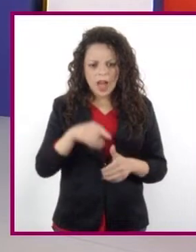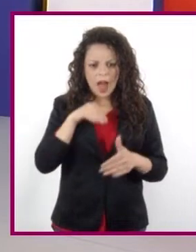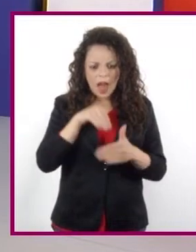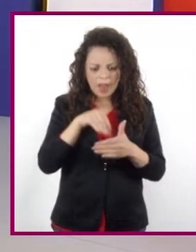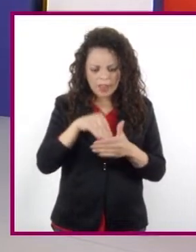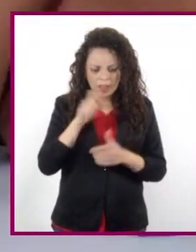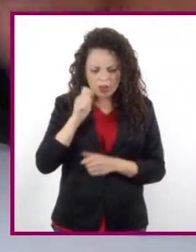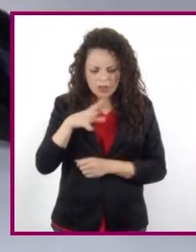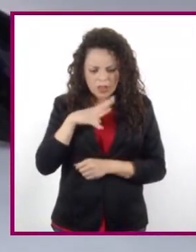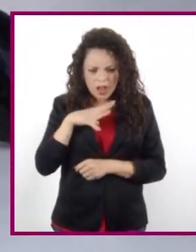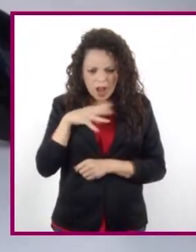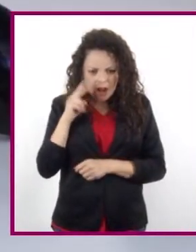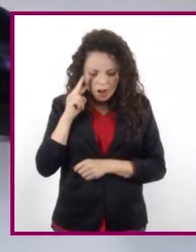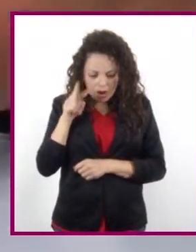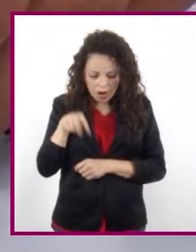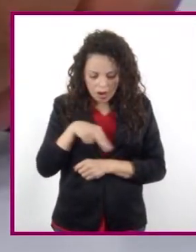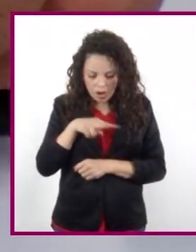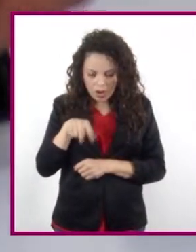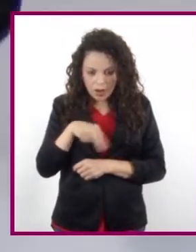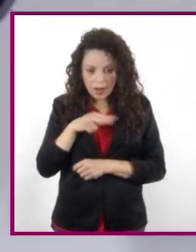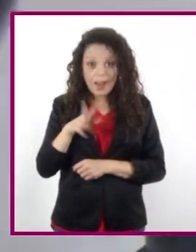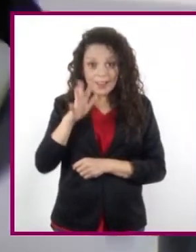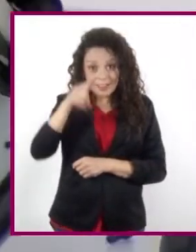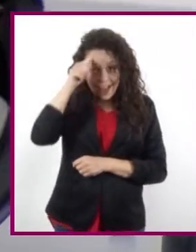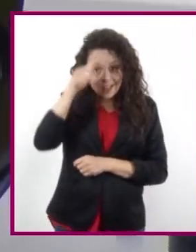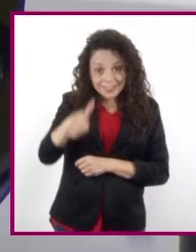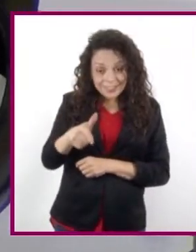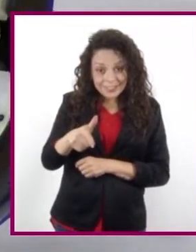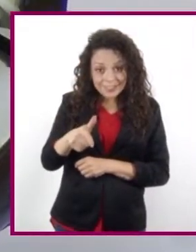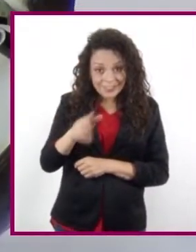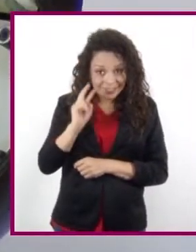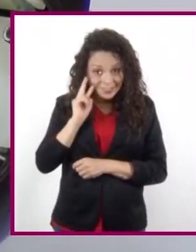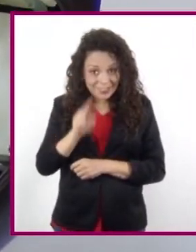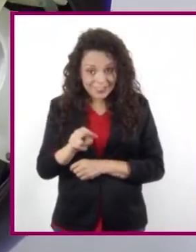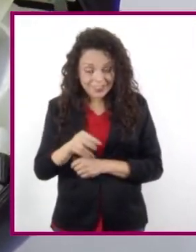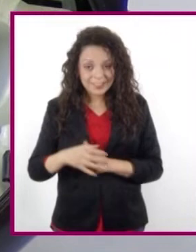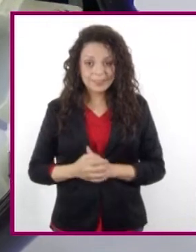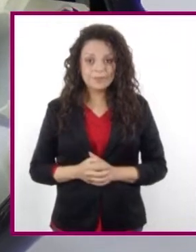dentro. ¿Se dan cuenta?